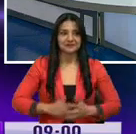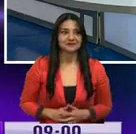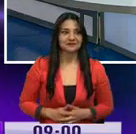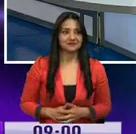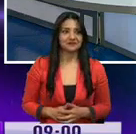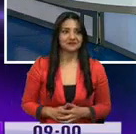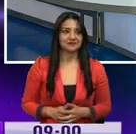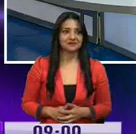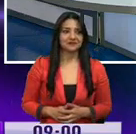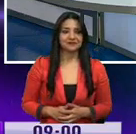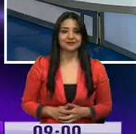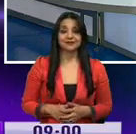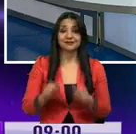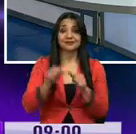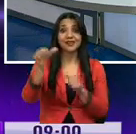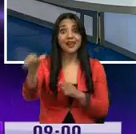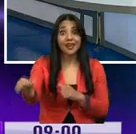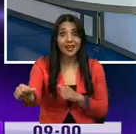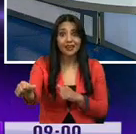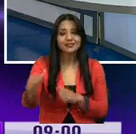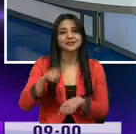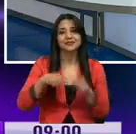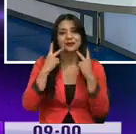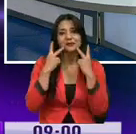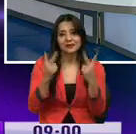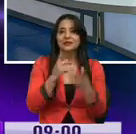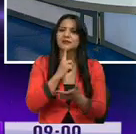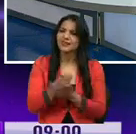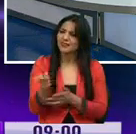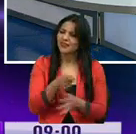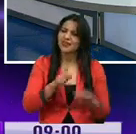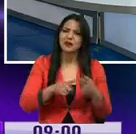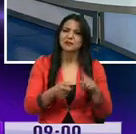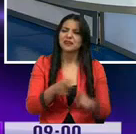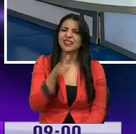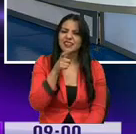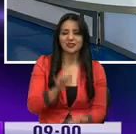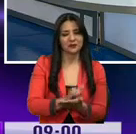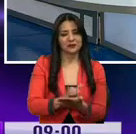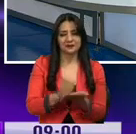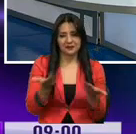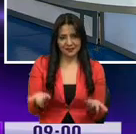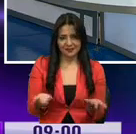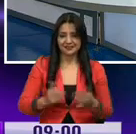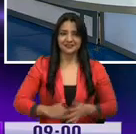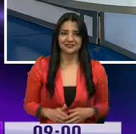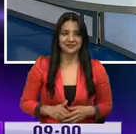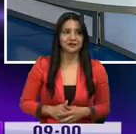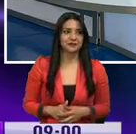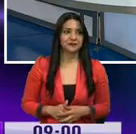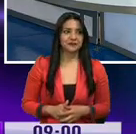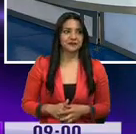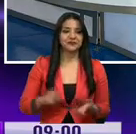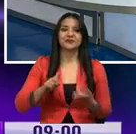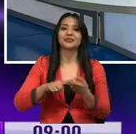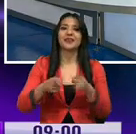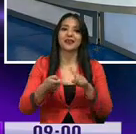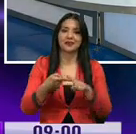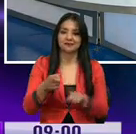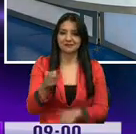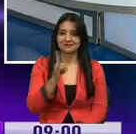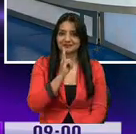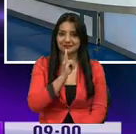sí si te vas de lejos, no te hacen un close, una amiguita de Atuntaki. De Nueva York es la amiguita. Sí, sí, es una amiguita de los New Yorkies.